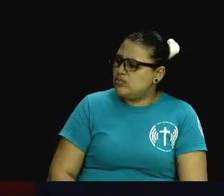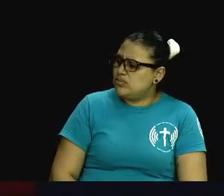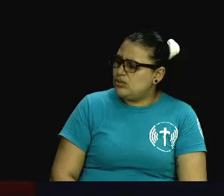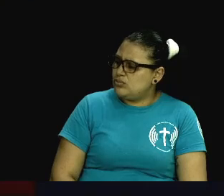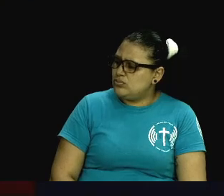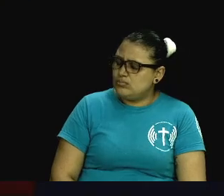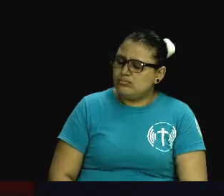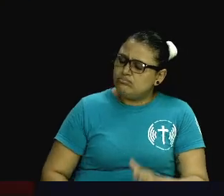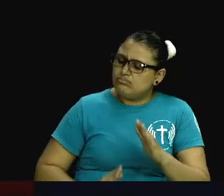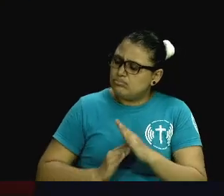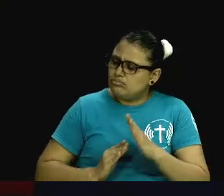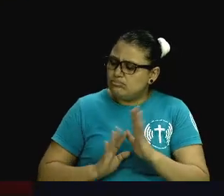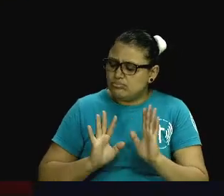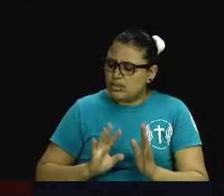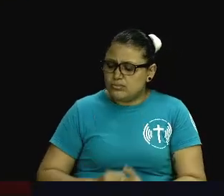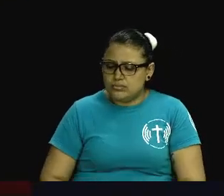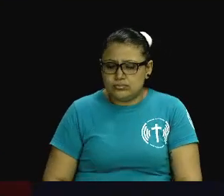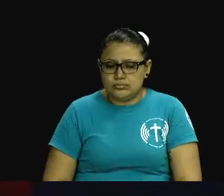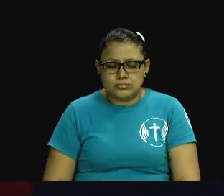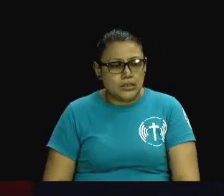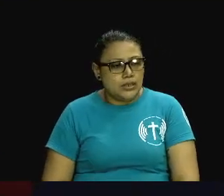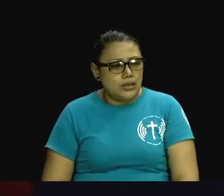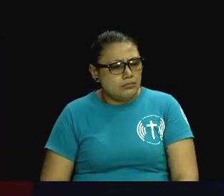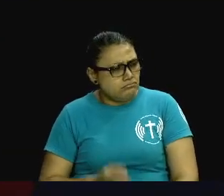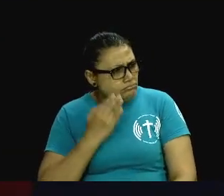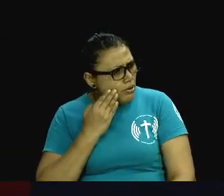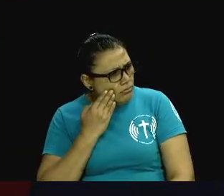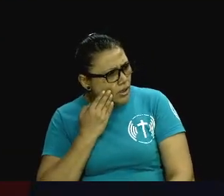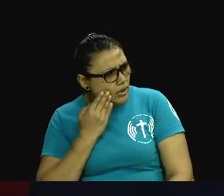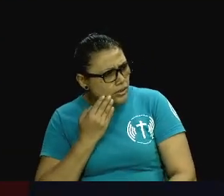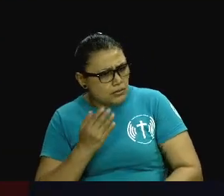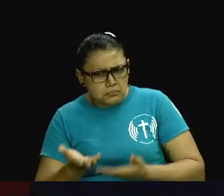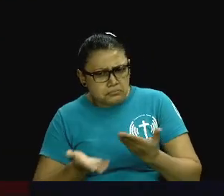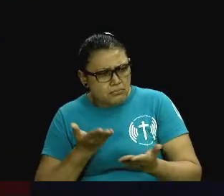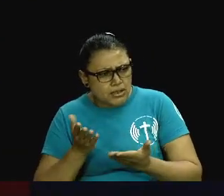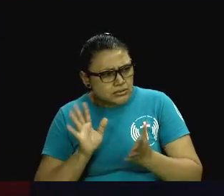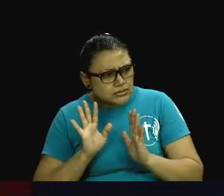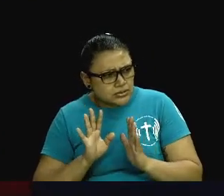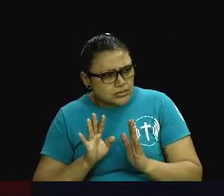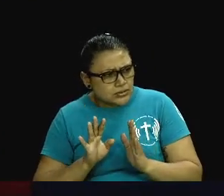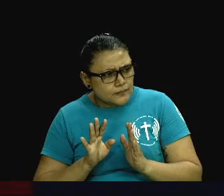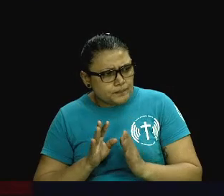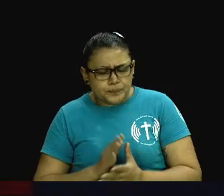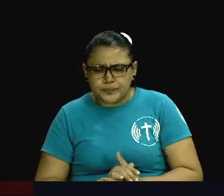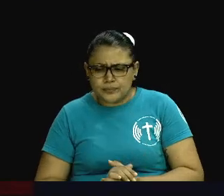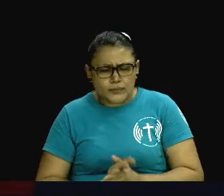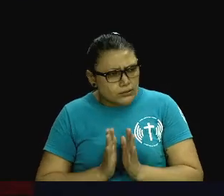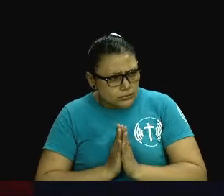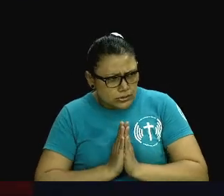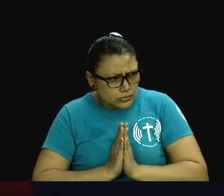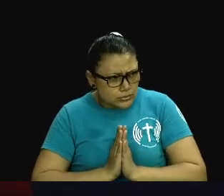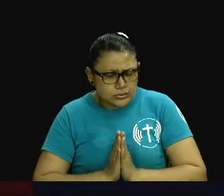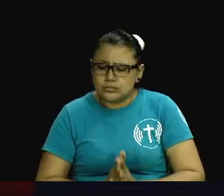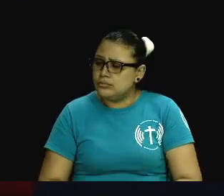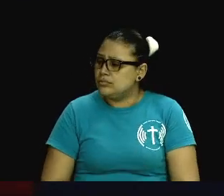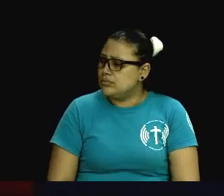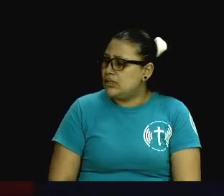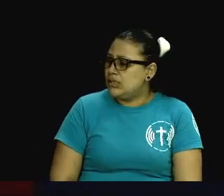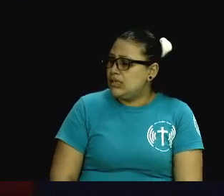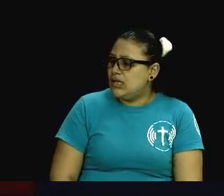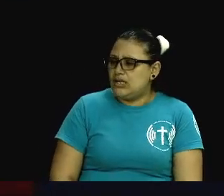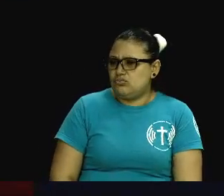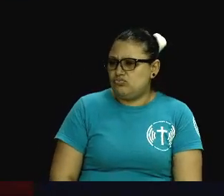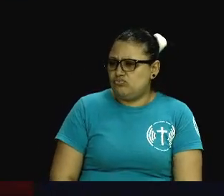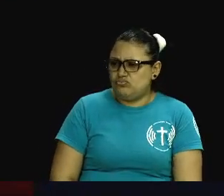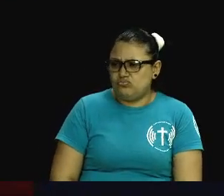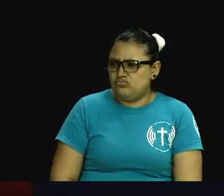venta hoy de navidad mamá hoy creo que vamos a tener muchos comerciantes en los cultos navideños cuanto antes se